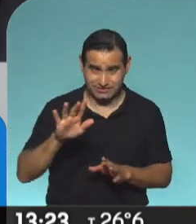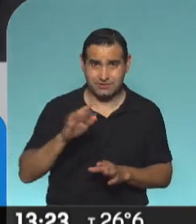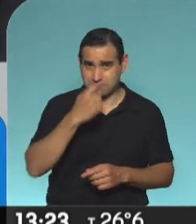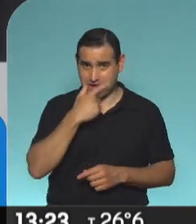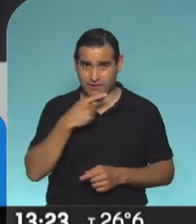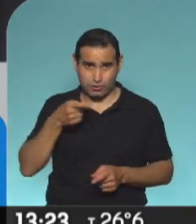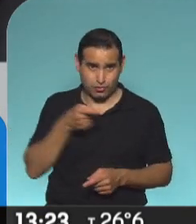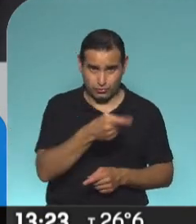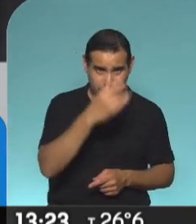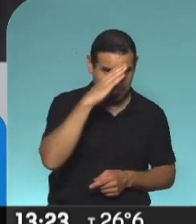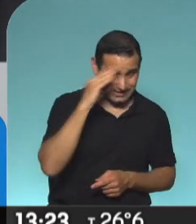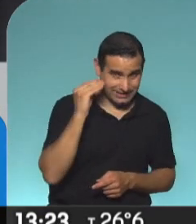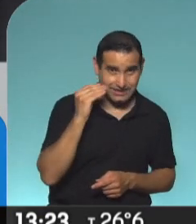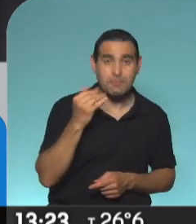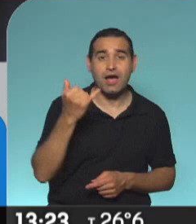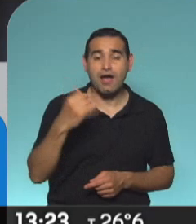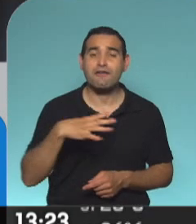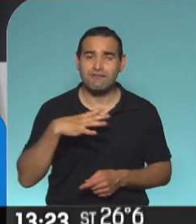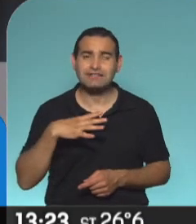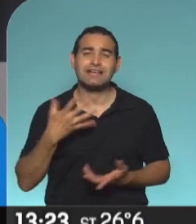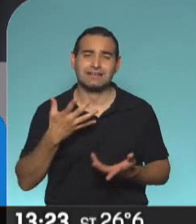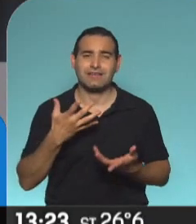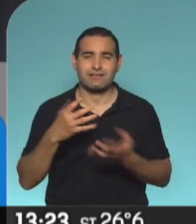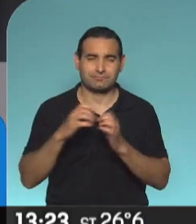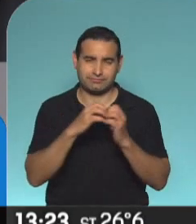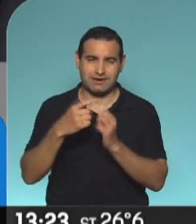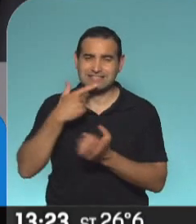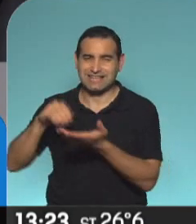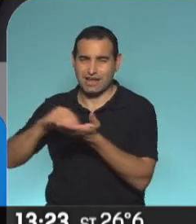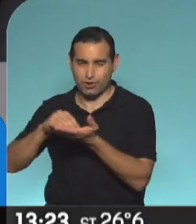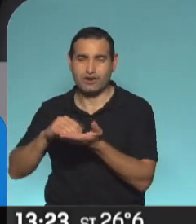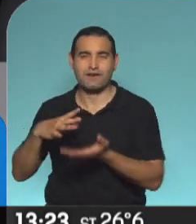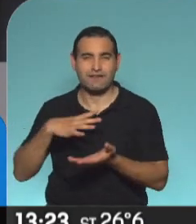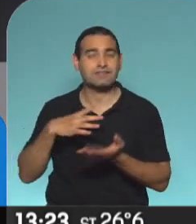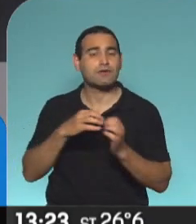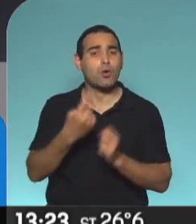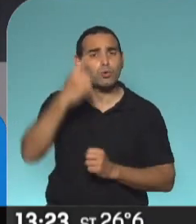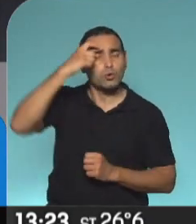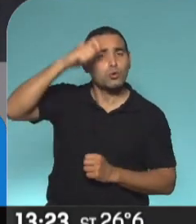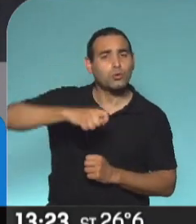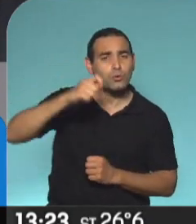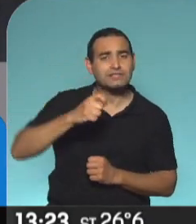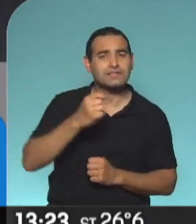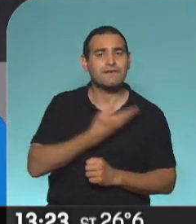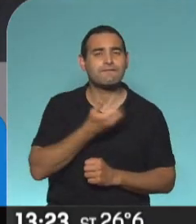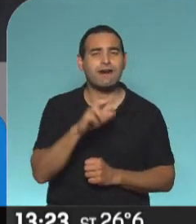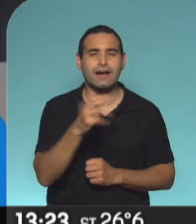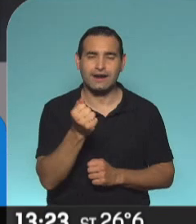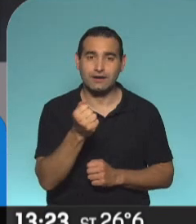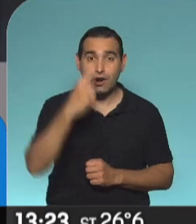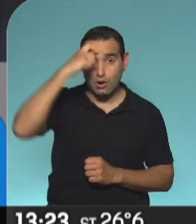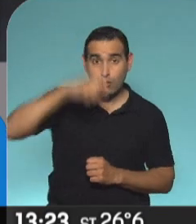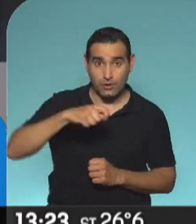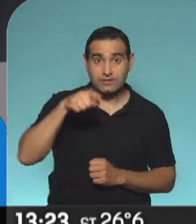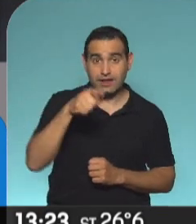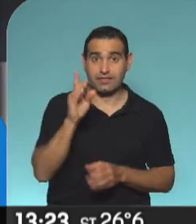dentro de los traslados que están todavía por debatirse en el Senado Nacional, está el de un juez que es el doctor Eduardo Fara. Eduardo Fara era